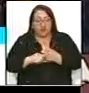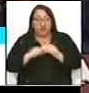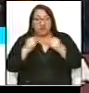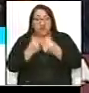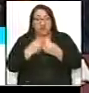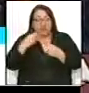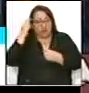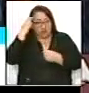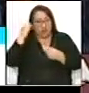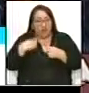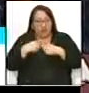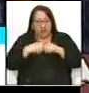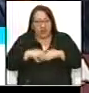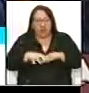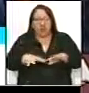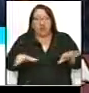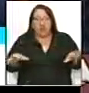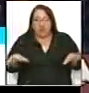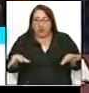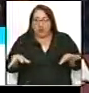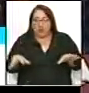partidos políticos se descentralicen,